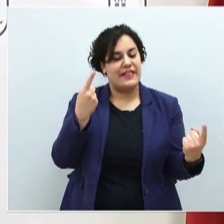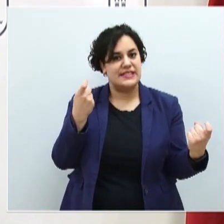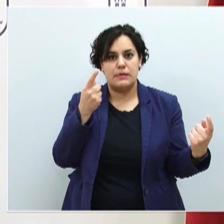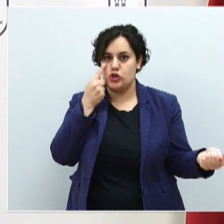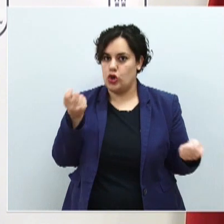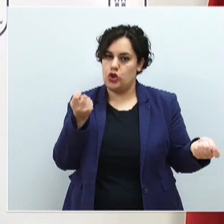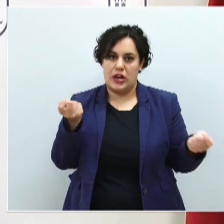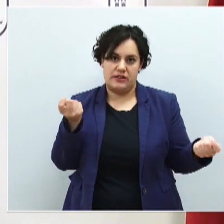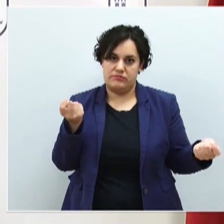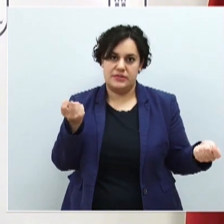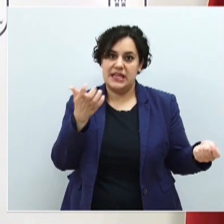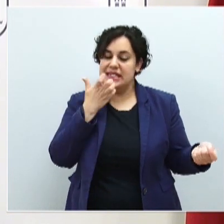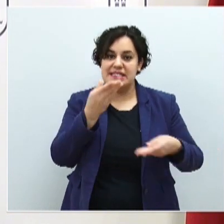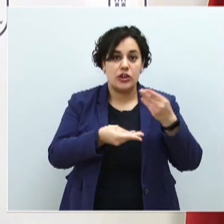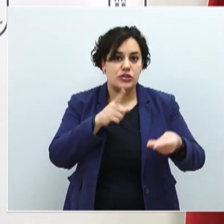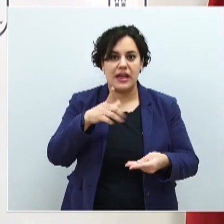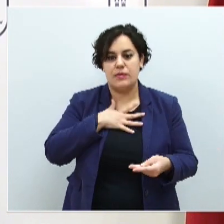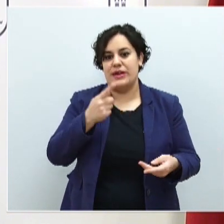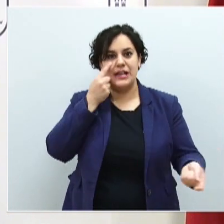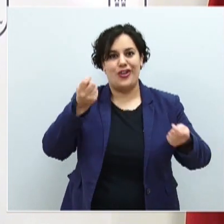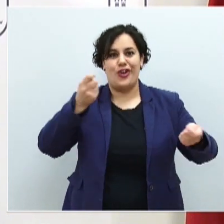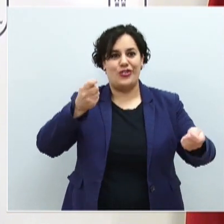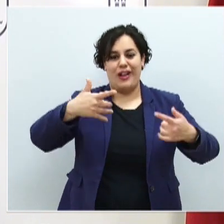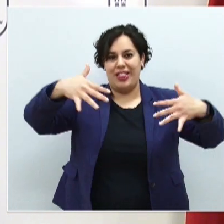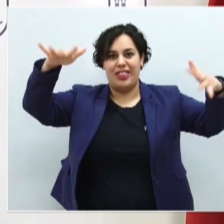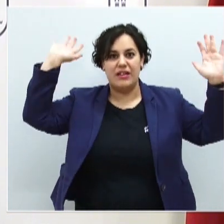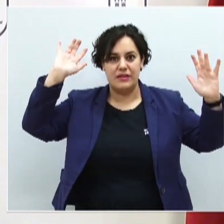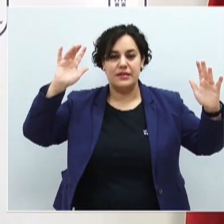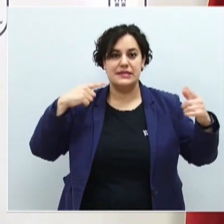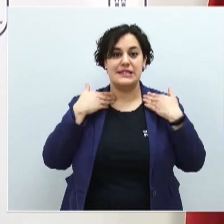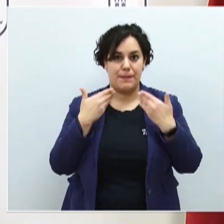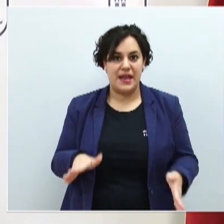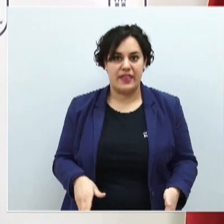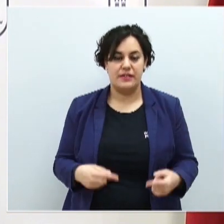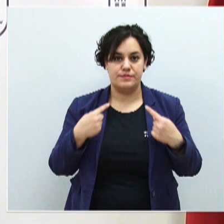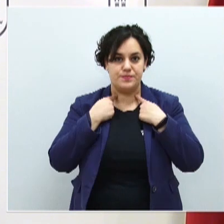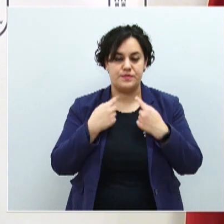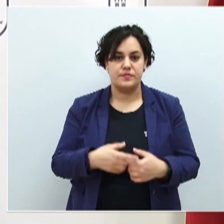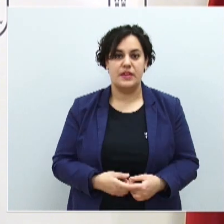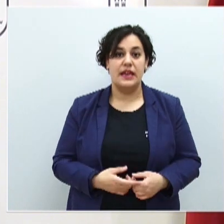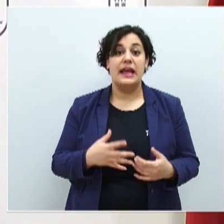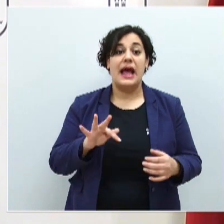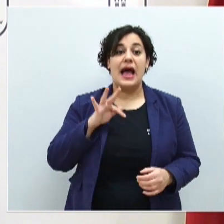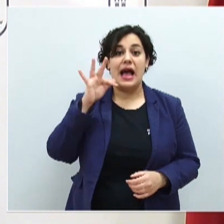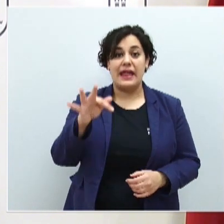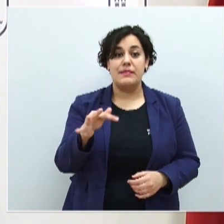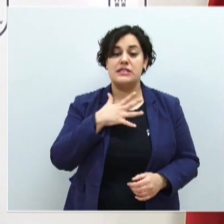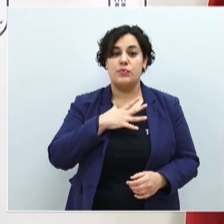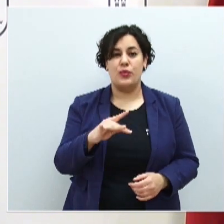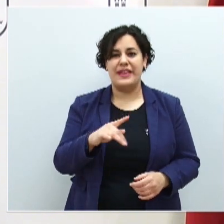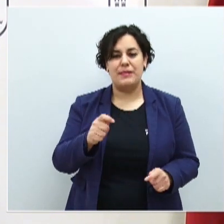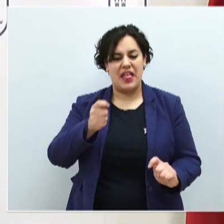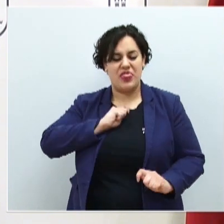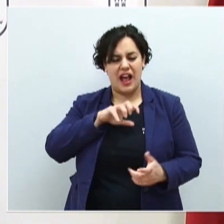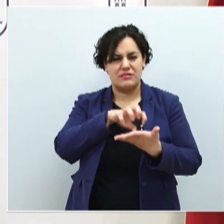no, puede haber mucho descontrol, en primer lugar, porque se van a hacer pruebas a gente que realmente no aporta ningún valor y que va a generar mucha incertidumbre. Si